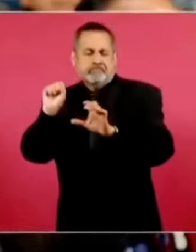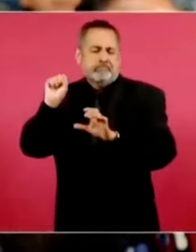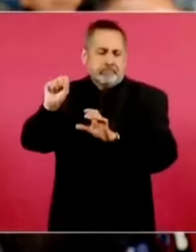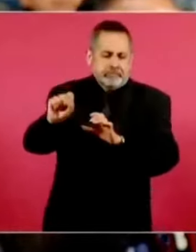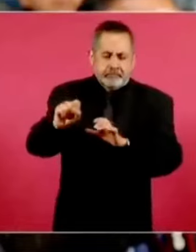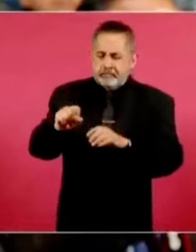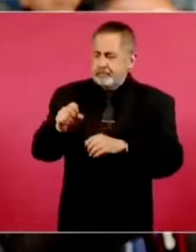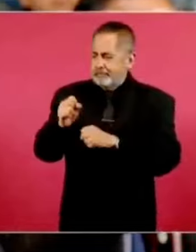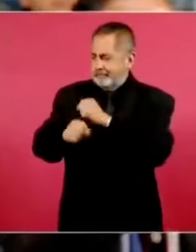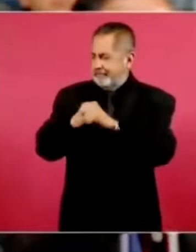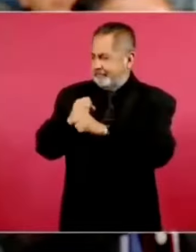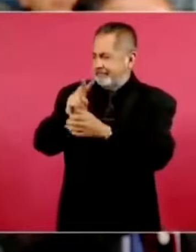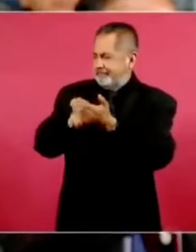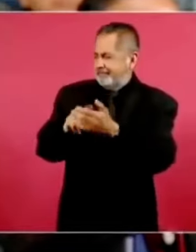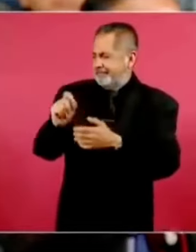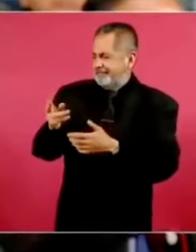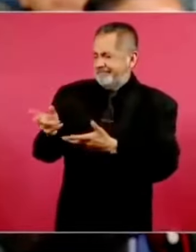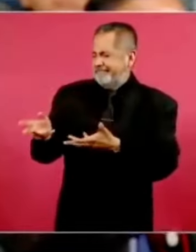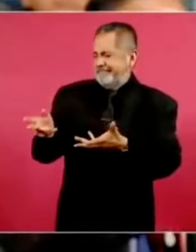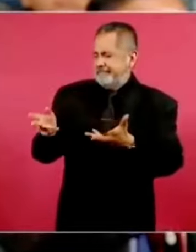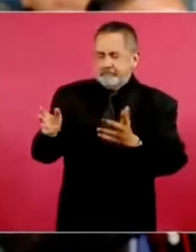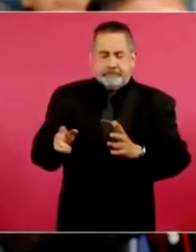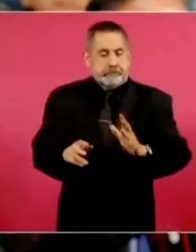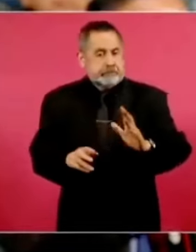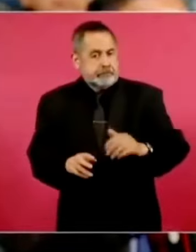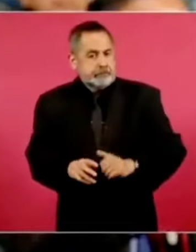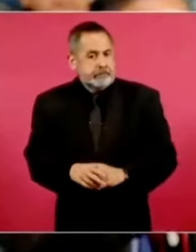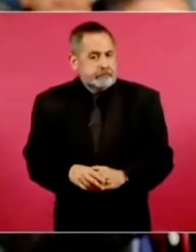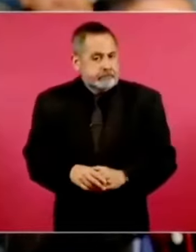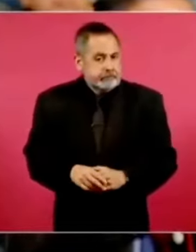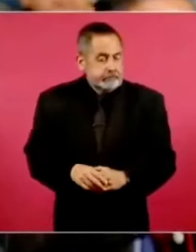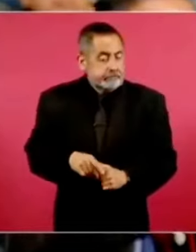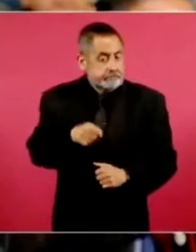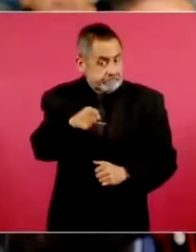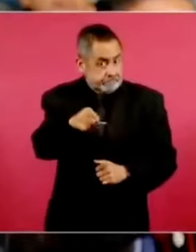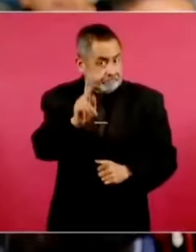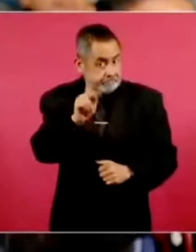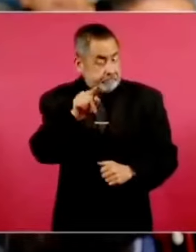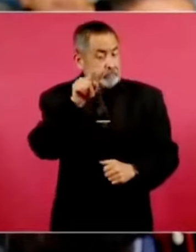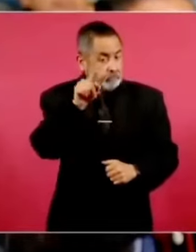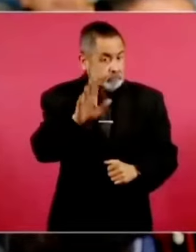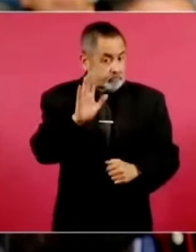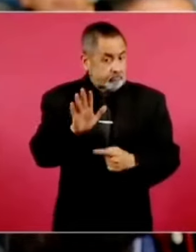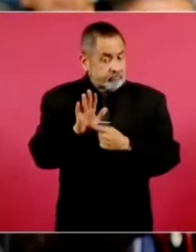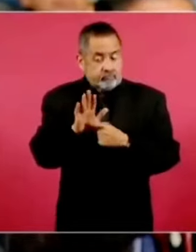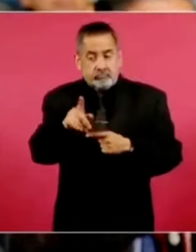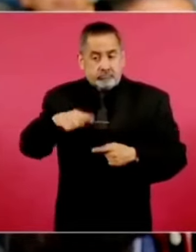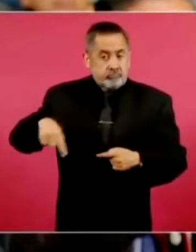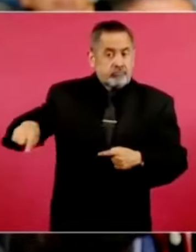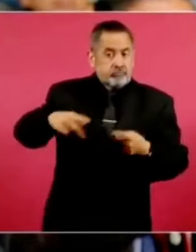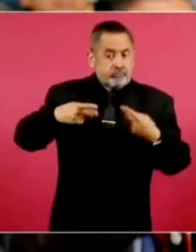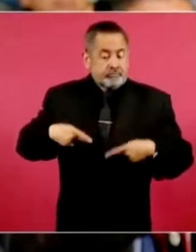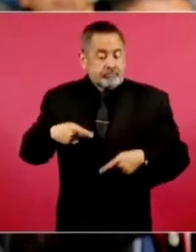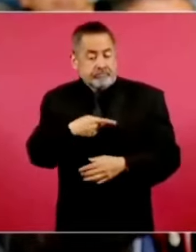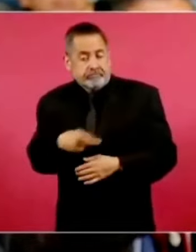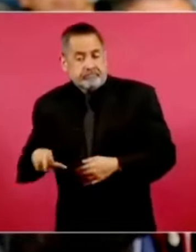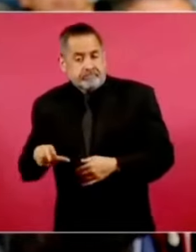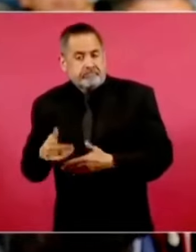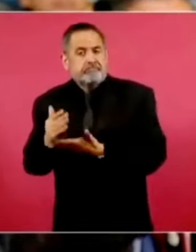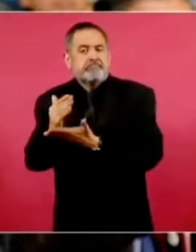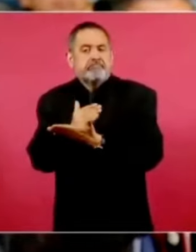del 2023. Pero bueno, pues usted ha logrado que la pobreza extrema pase